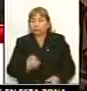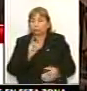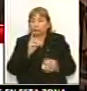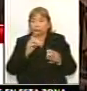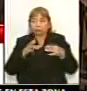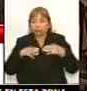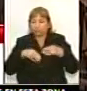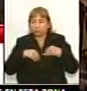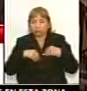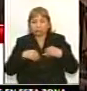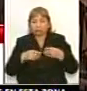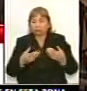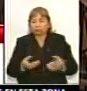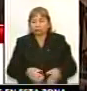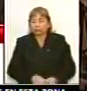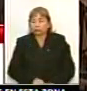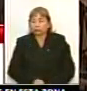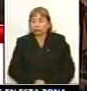no ha sido aprobado el presente